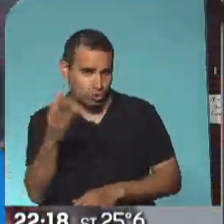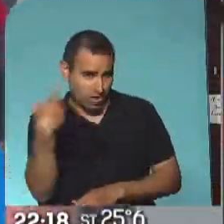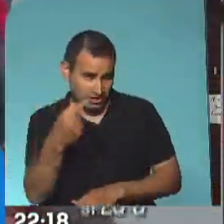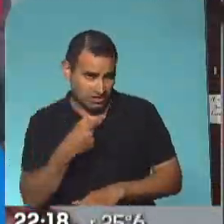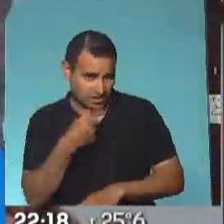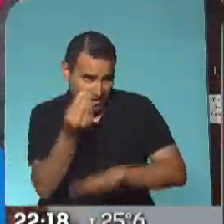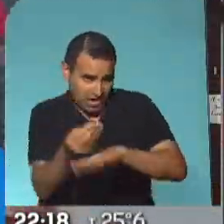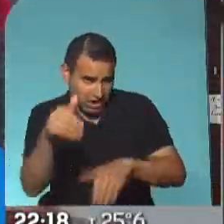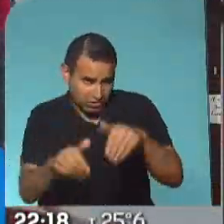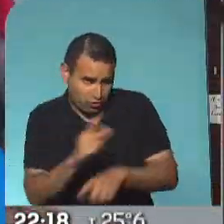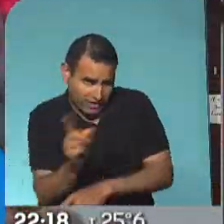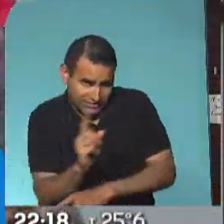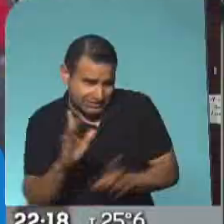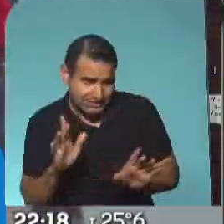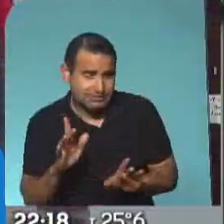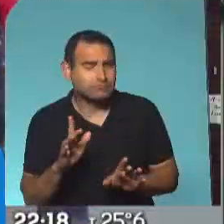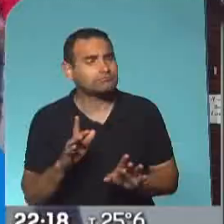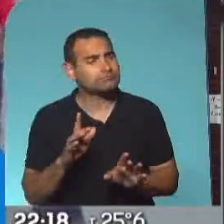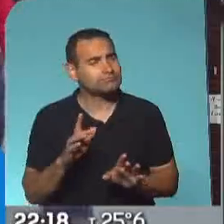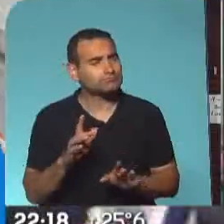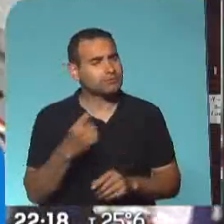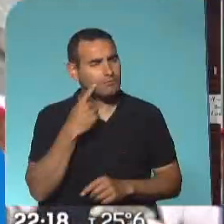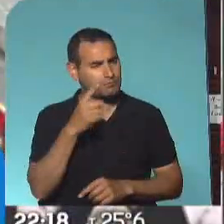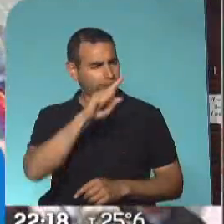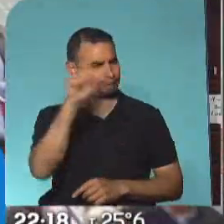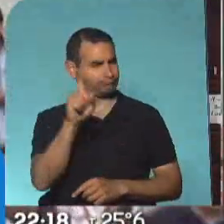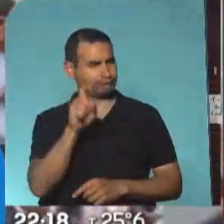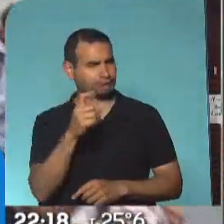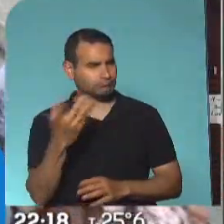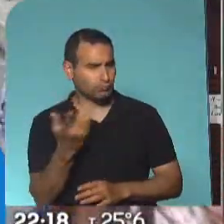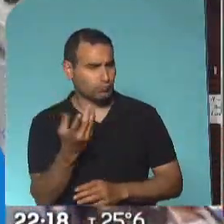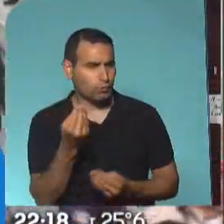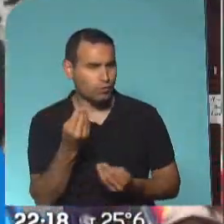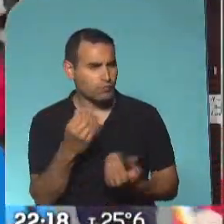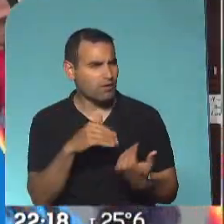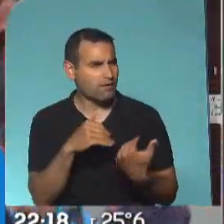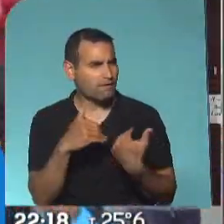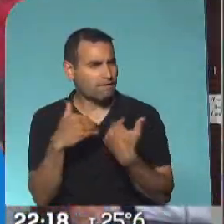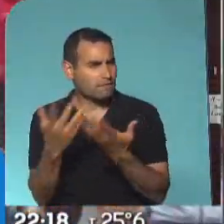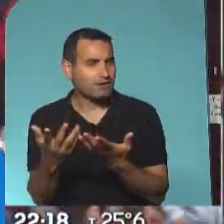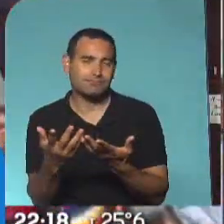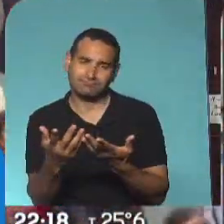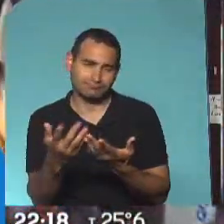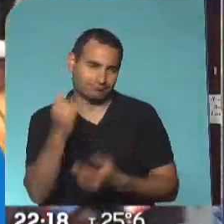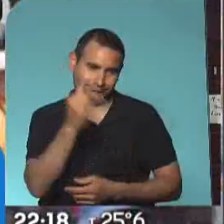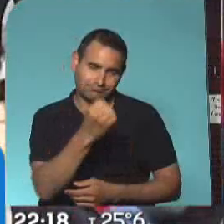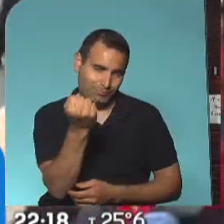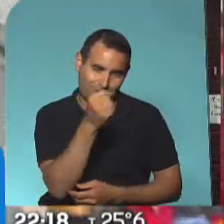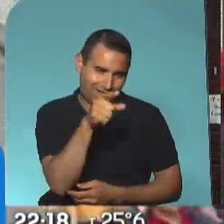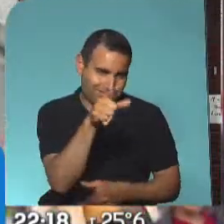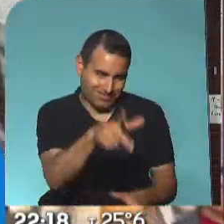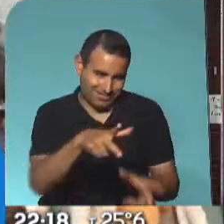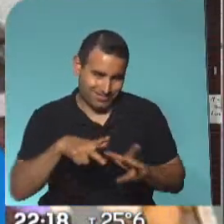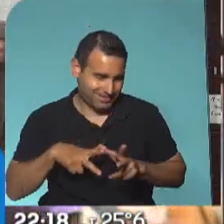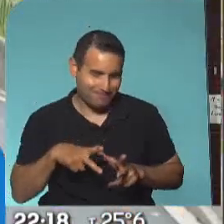a elecciones, era una minoría. Con lo cual, la pregunta por el factor externo creo que es crucial y que ha